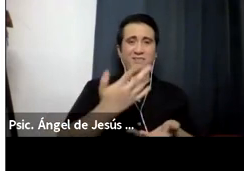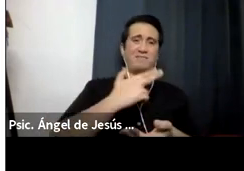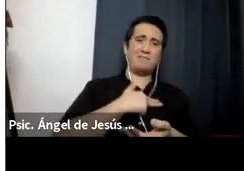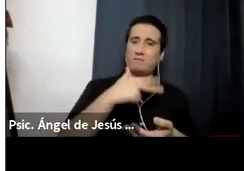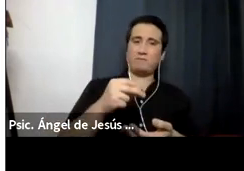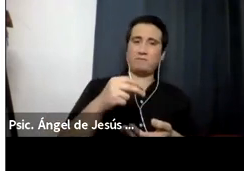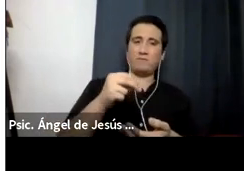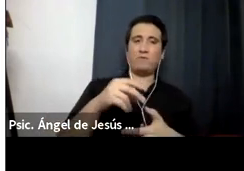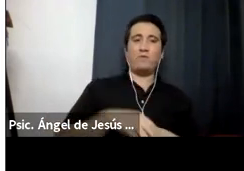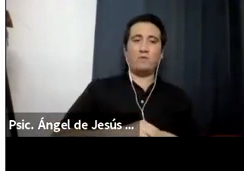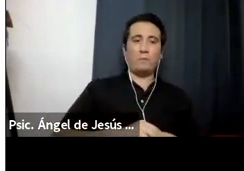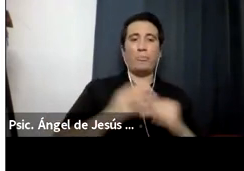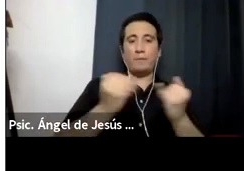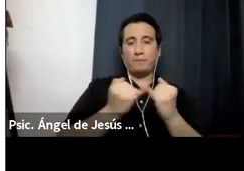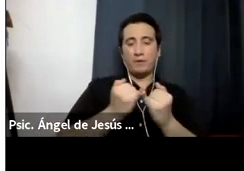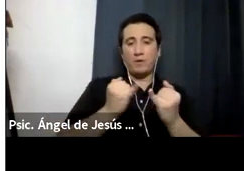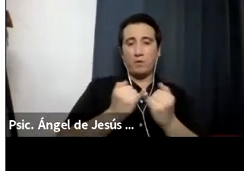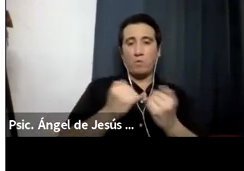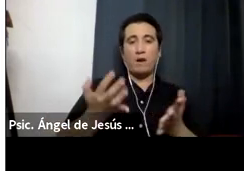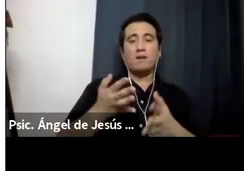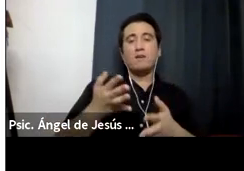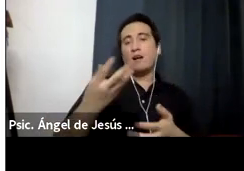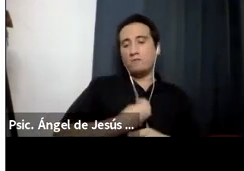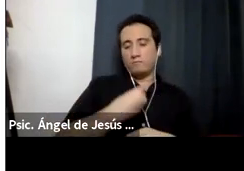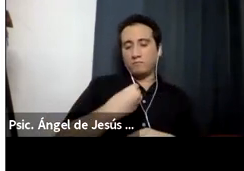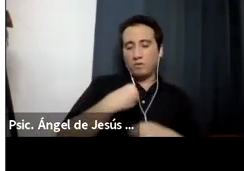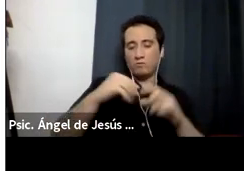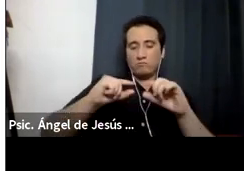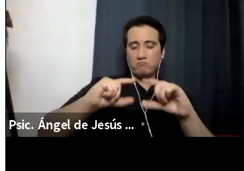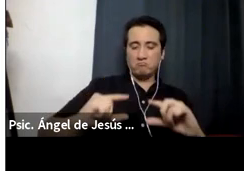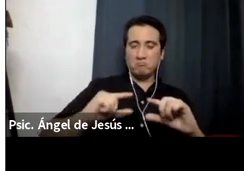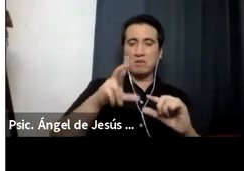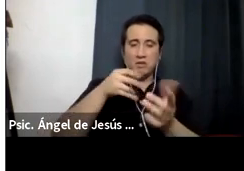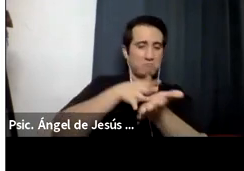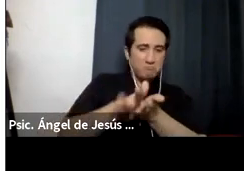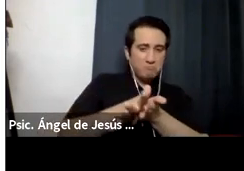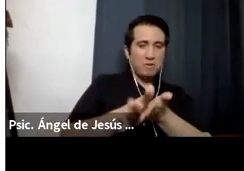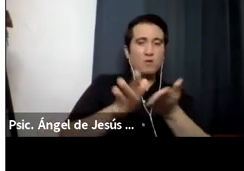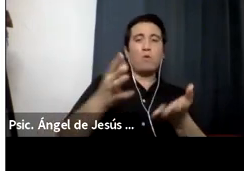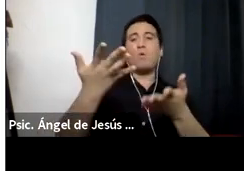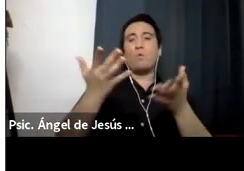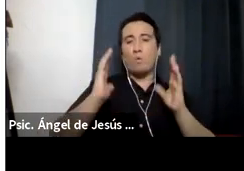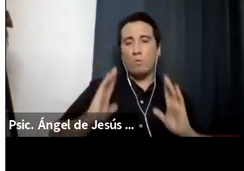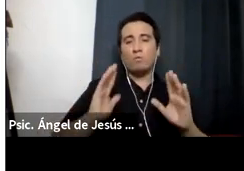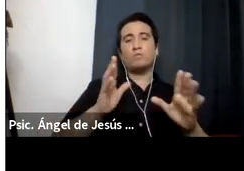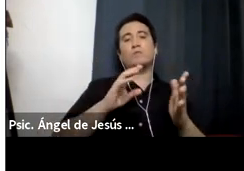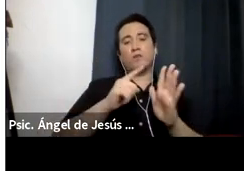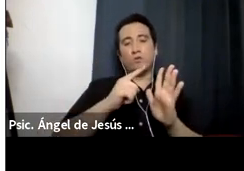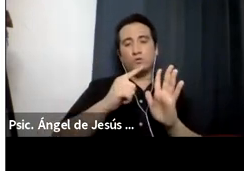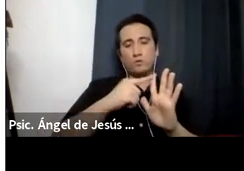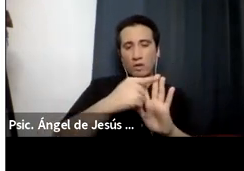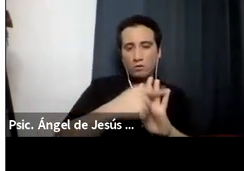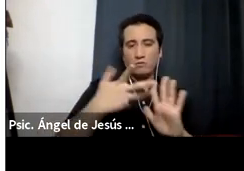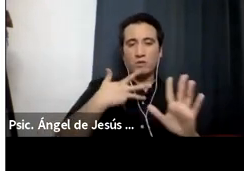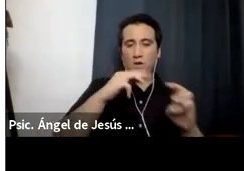suela resistente y que no resbale, de talla adecuada, ¿no? Cómodos, que no aprieten los dedos, que los dedos tengan movilidad y